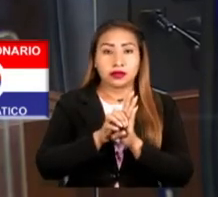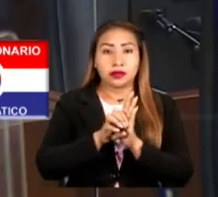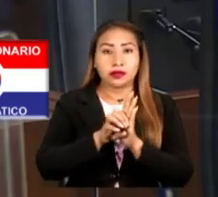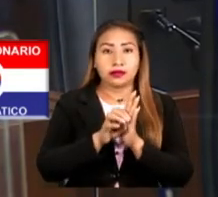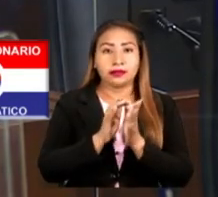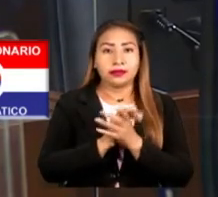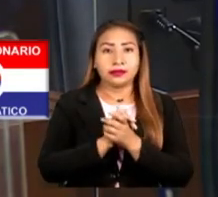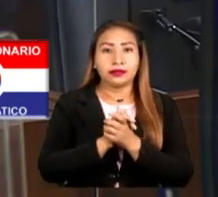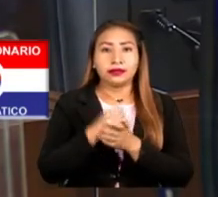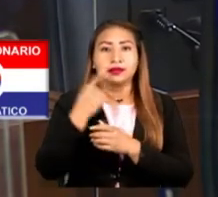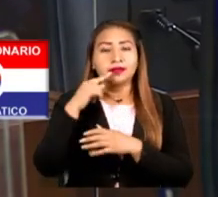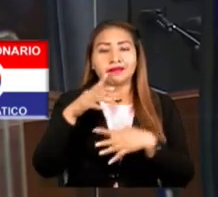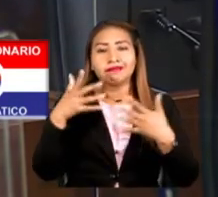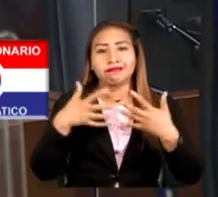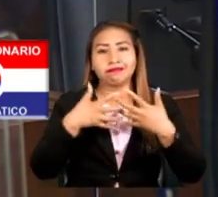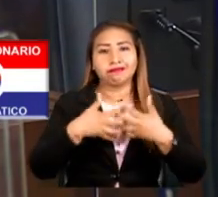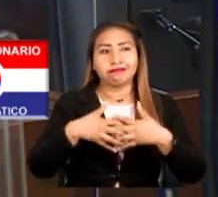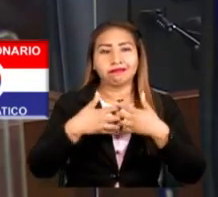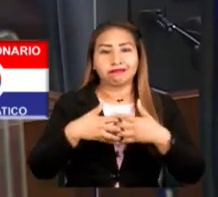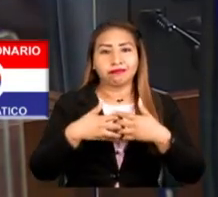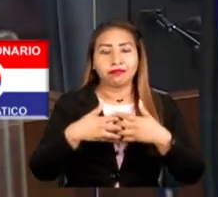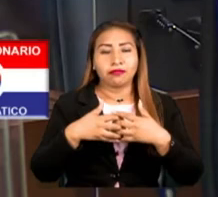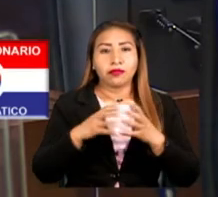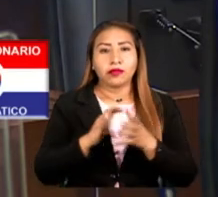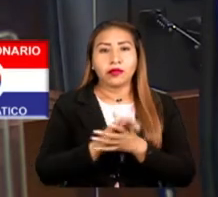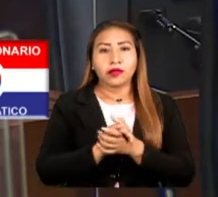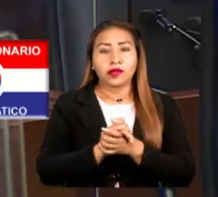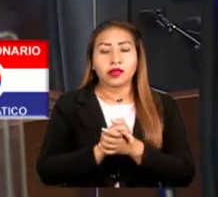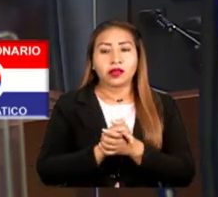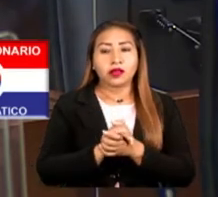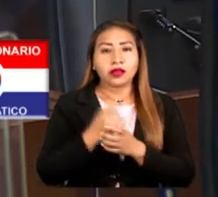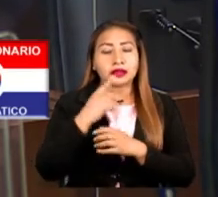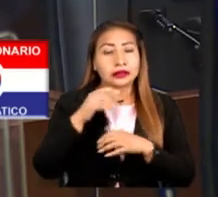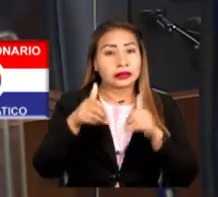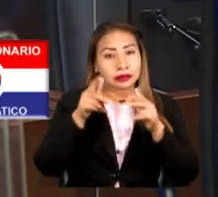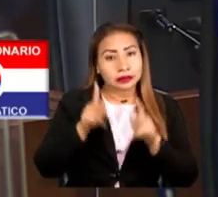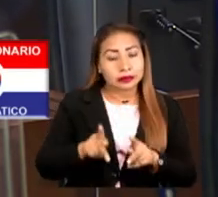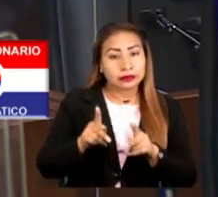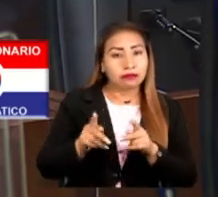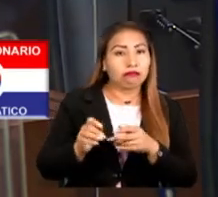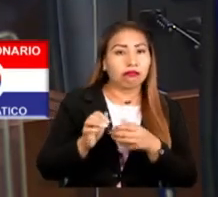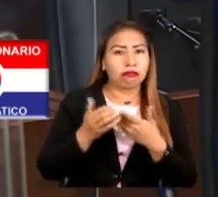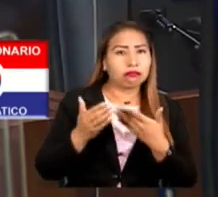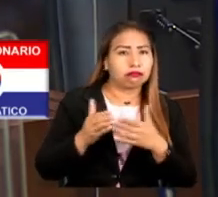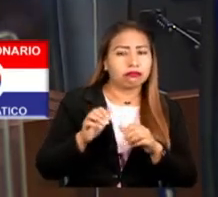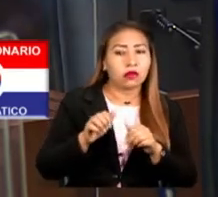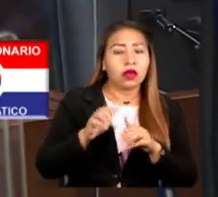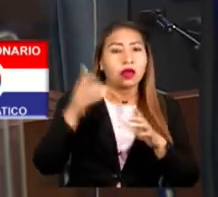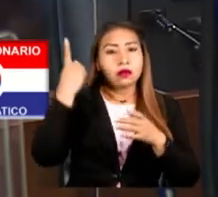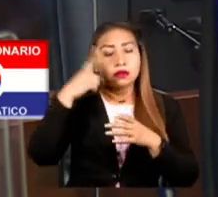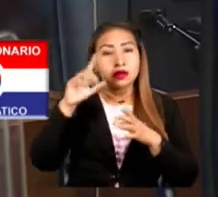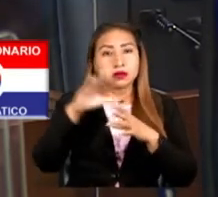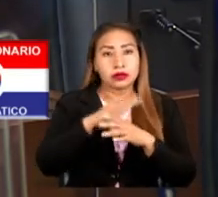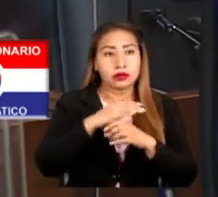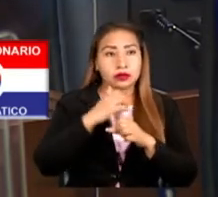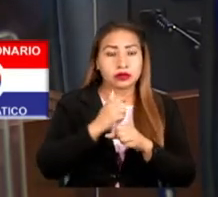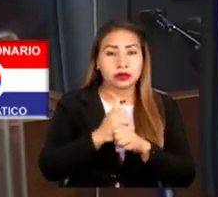de empresa, donde las personas se asocian para cumplir